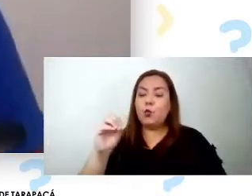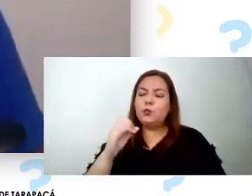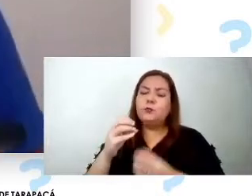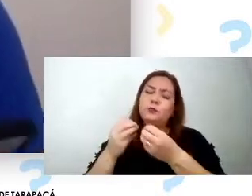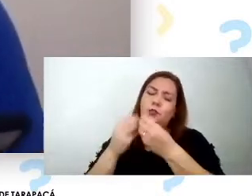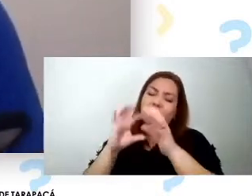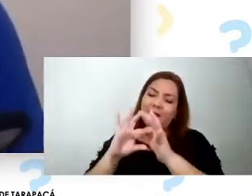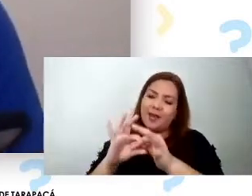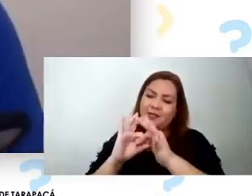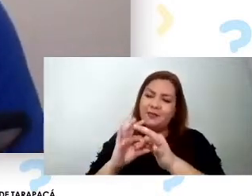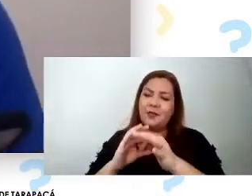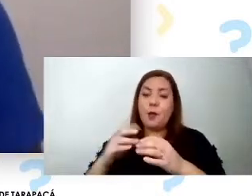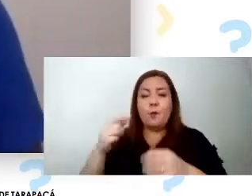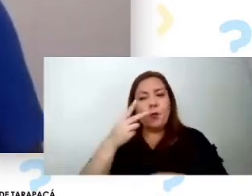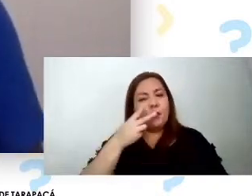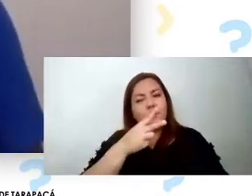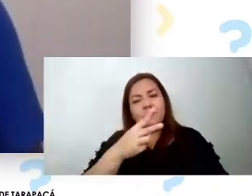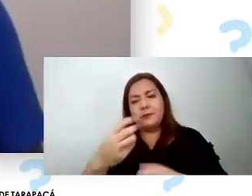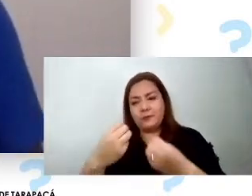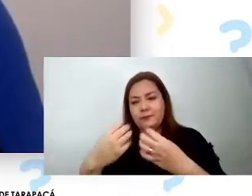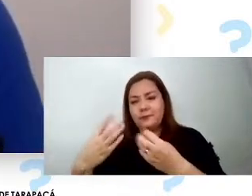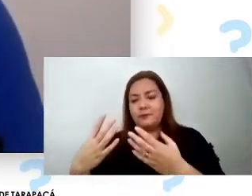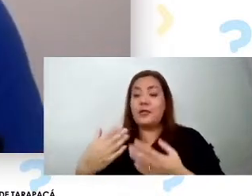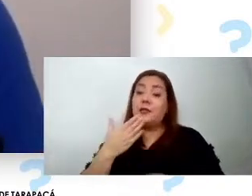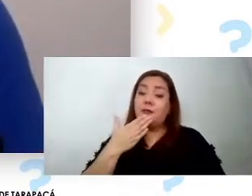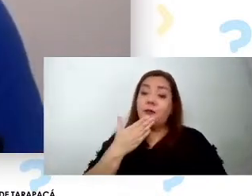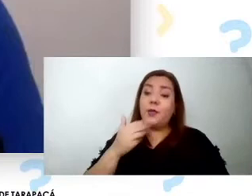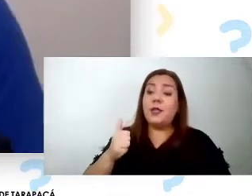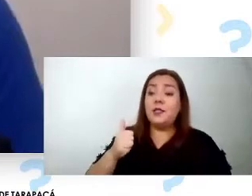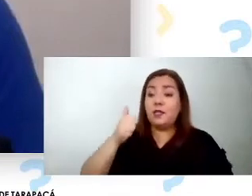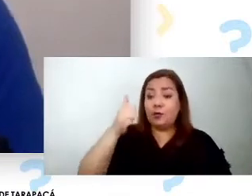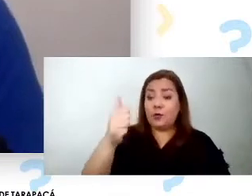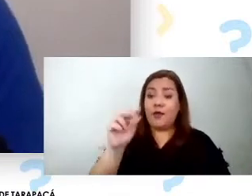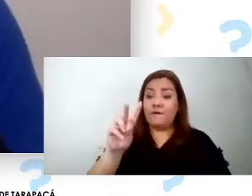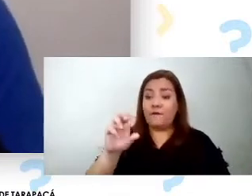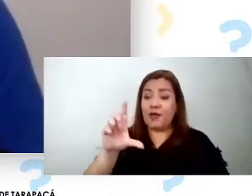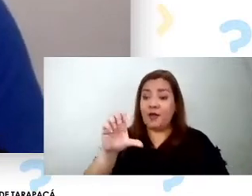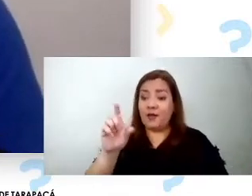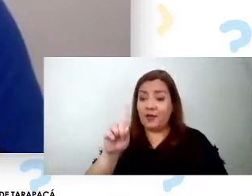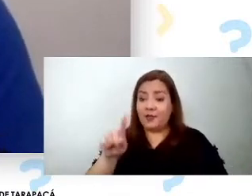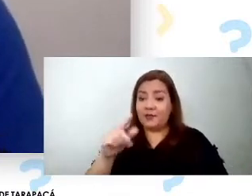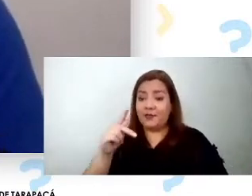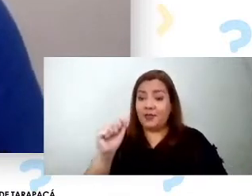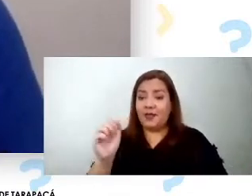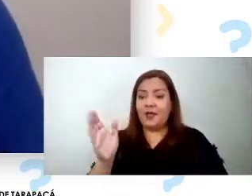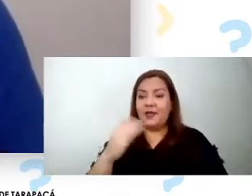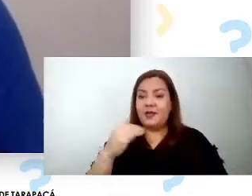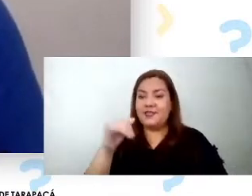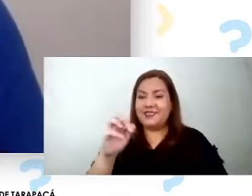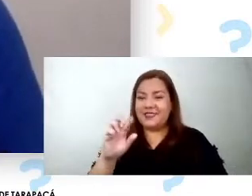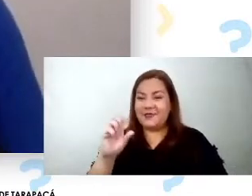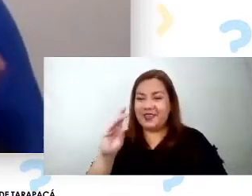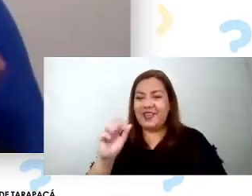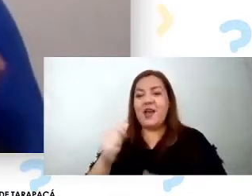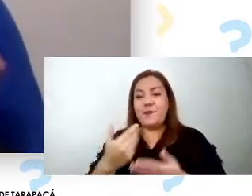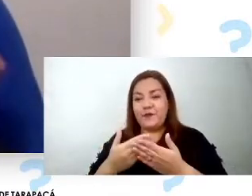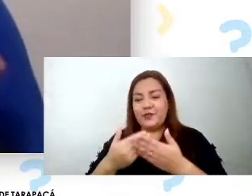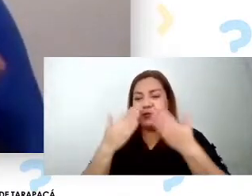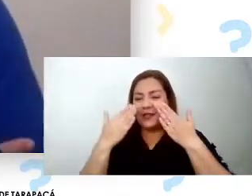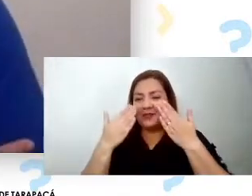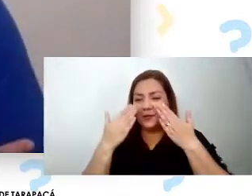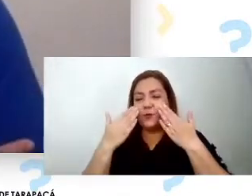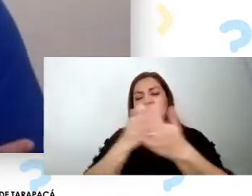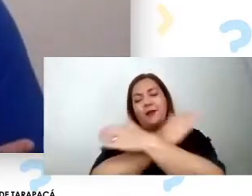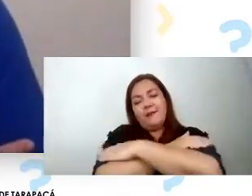de Facebook. Y nuestra directora Valesca Cepeda también aprovecha de mandarle saludos. Nos dice, un abrazo,